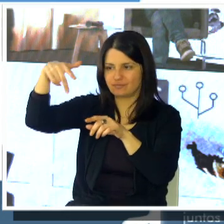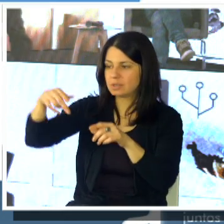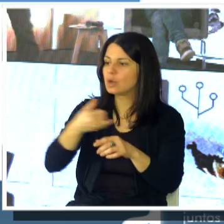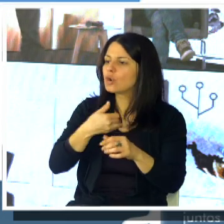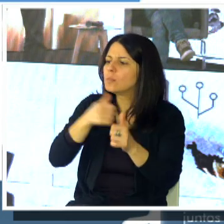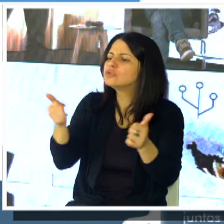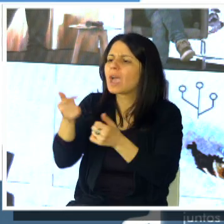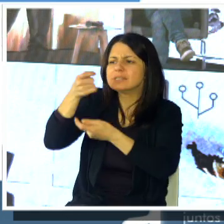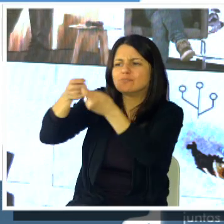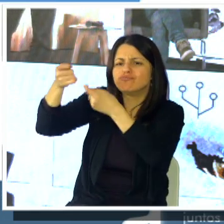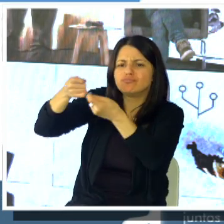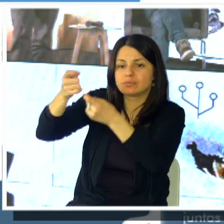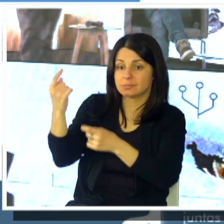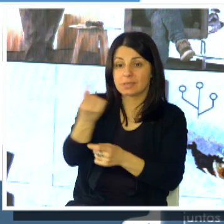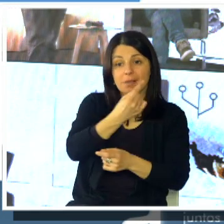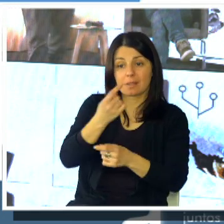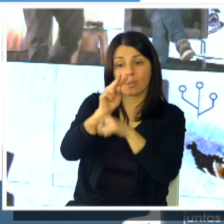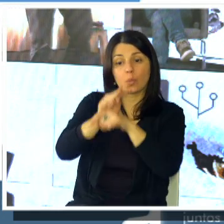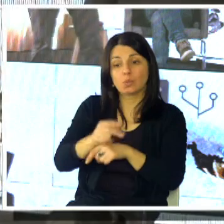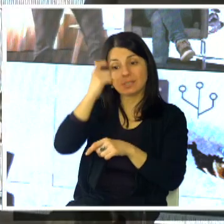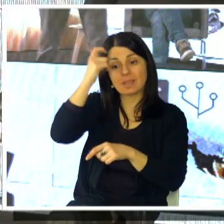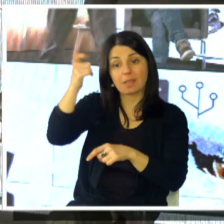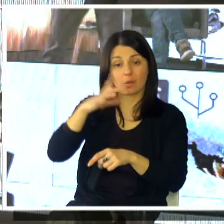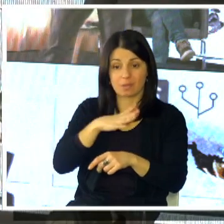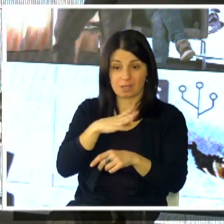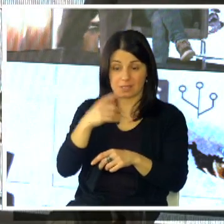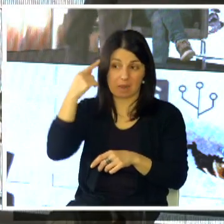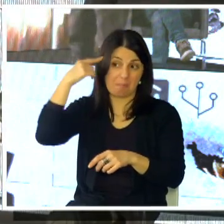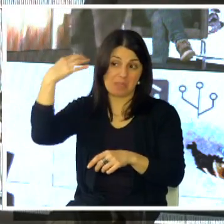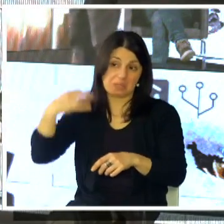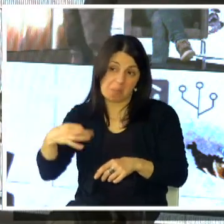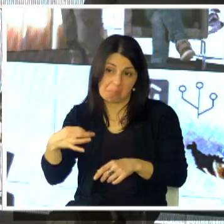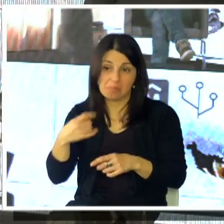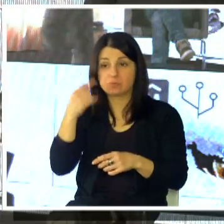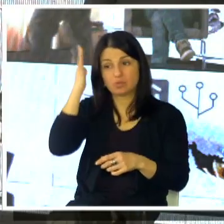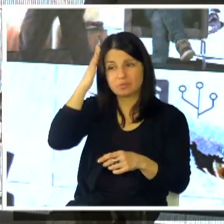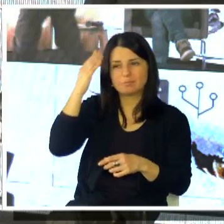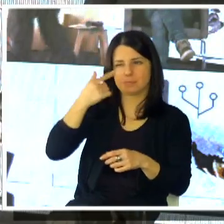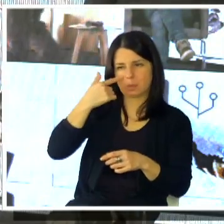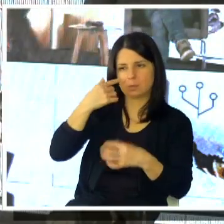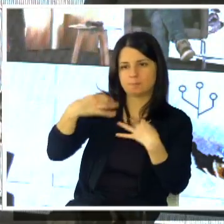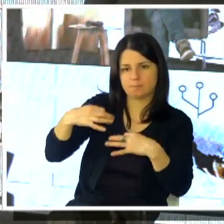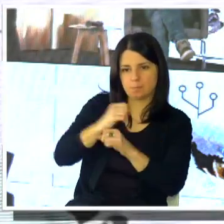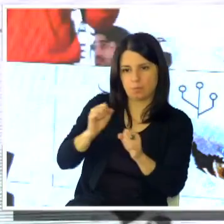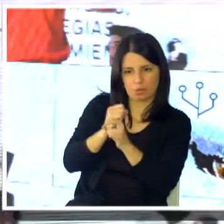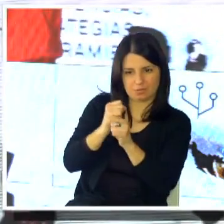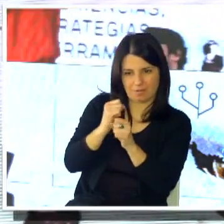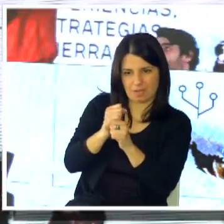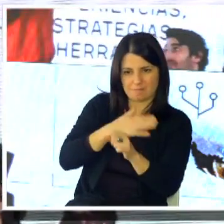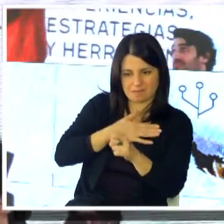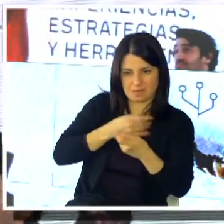eso? Bueno, cada uno utiliza la tecnología que considere, que sepa, que puede manejar en su